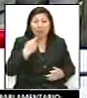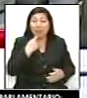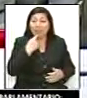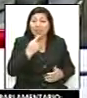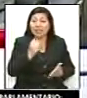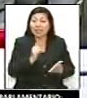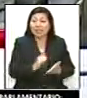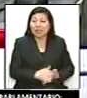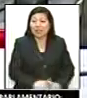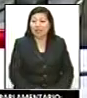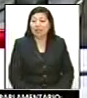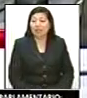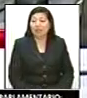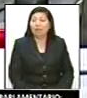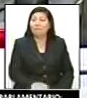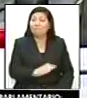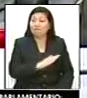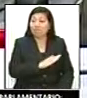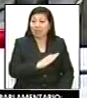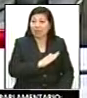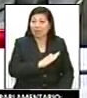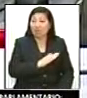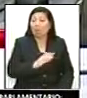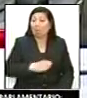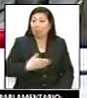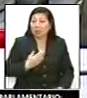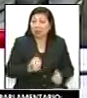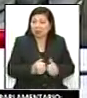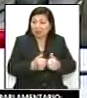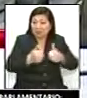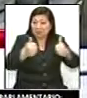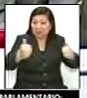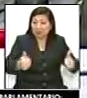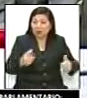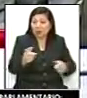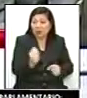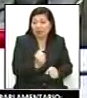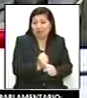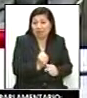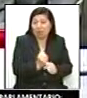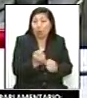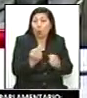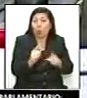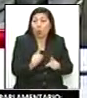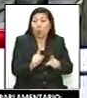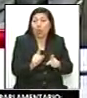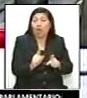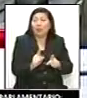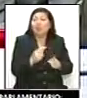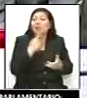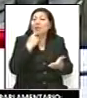que los fiscales supremos pueden ser separados de su cargo cuando cometen delitos en